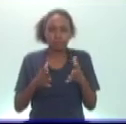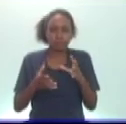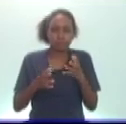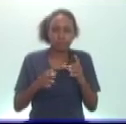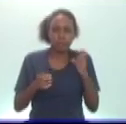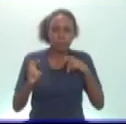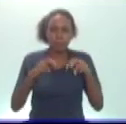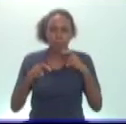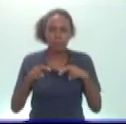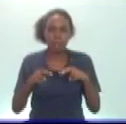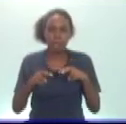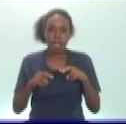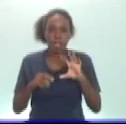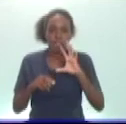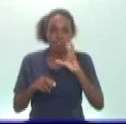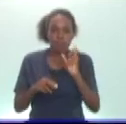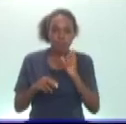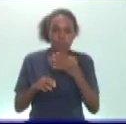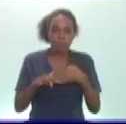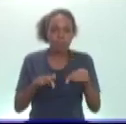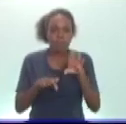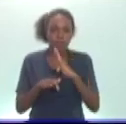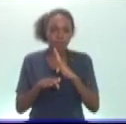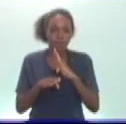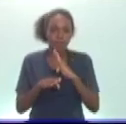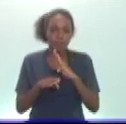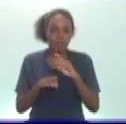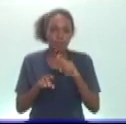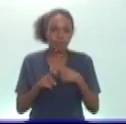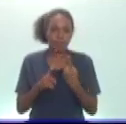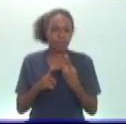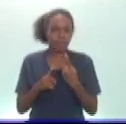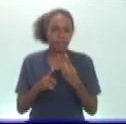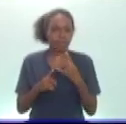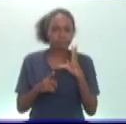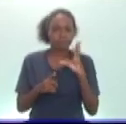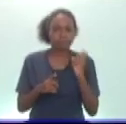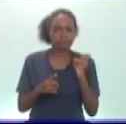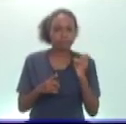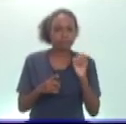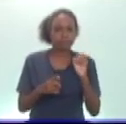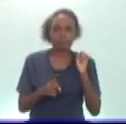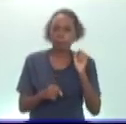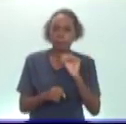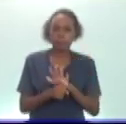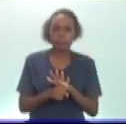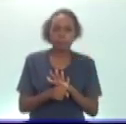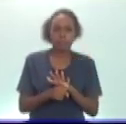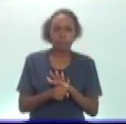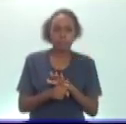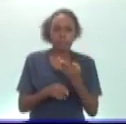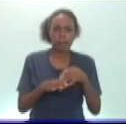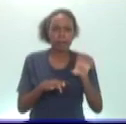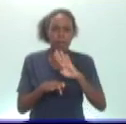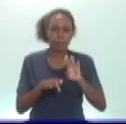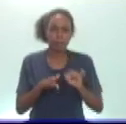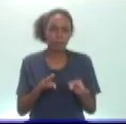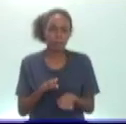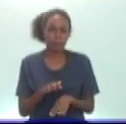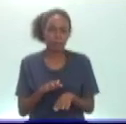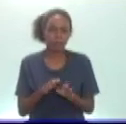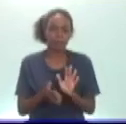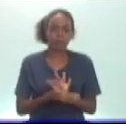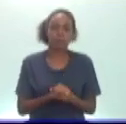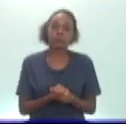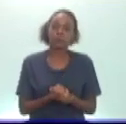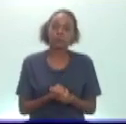caso, si estamos buscando un número mayor, ¿por qué dígito yo tengo que empezar a probar? ¿Con el mayor o con el menor? Vayan